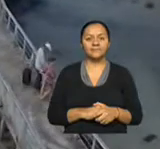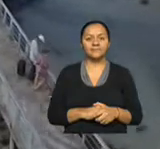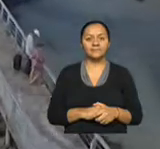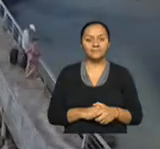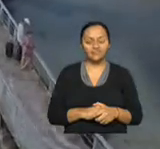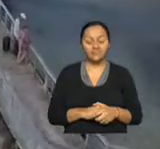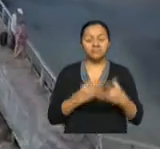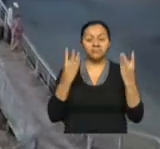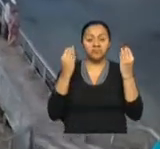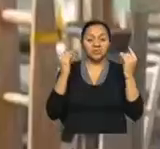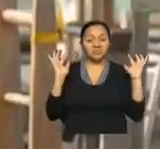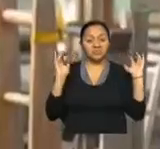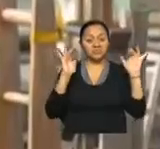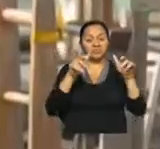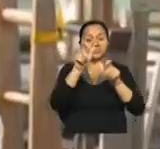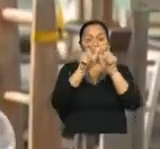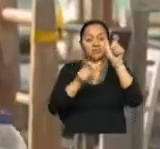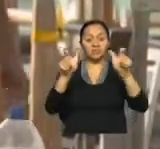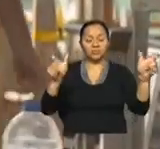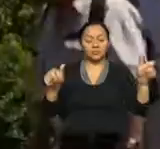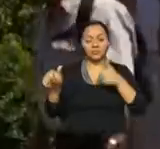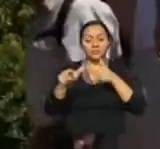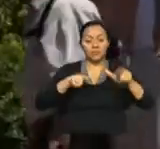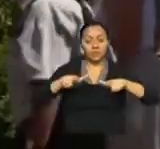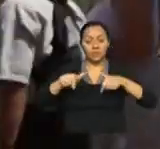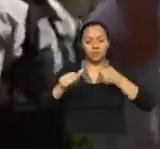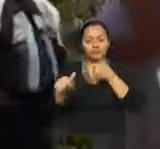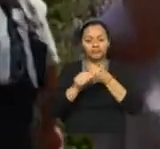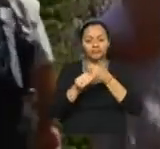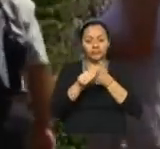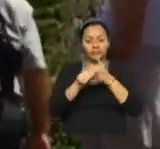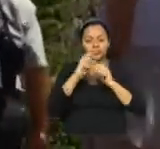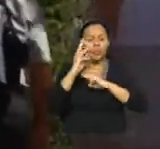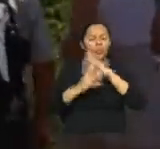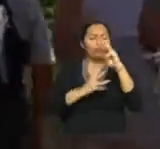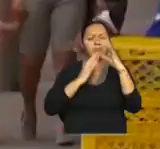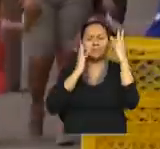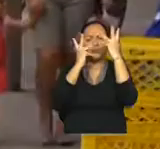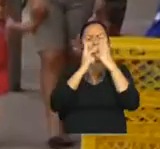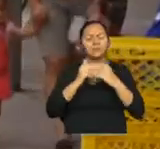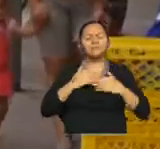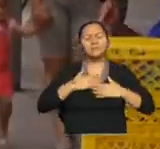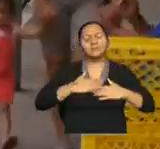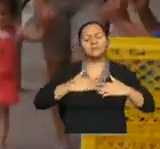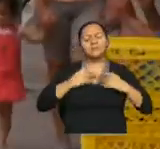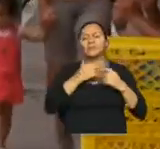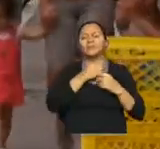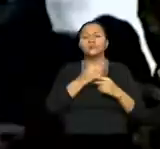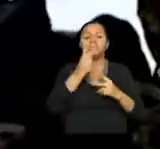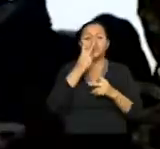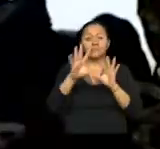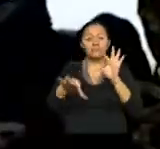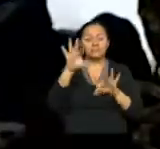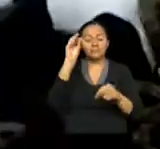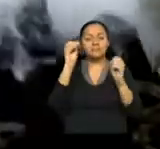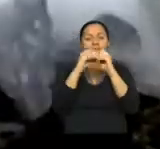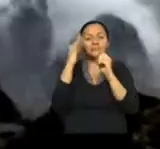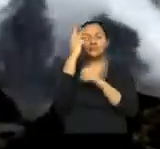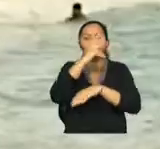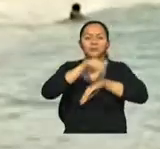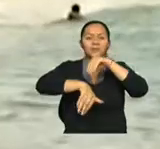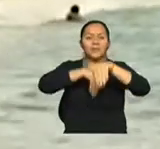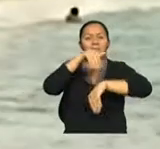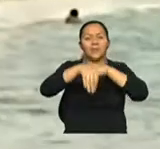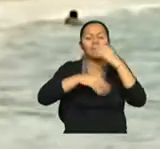Muchos visitantes, este rincón privilegiado del mundo es un verdadero paraíso donde es posible encontrar hermosas playas